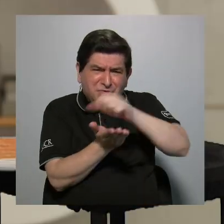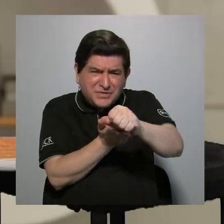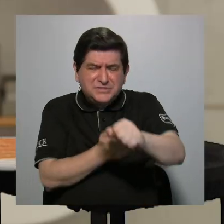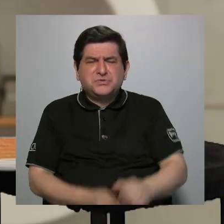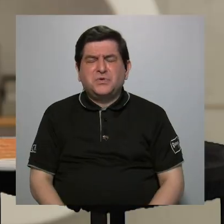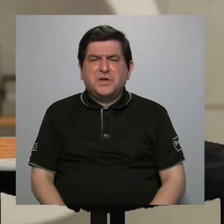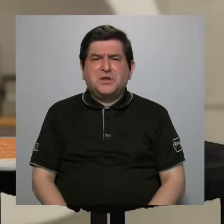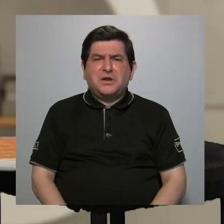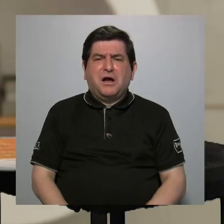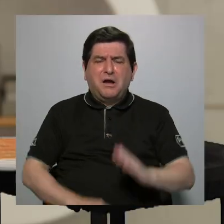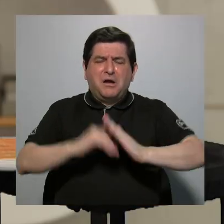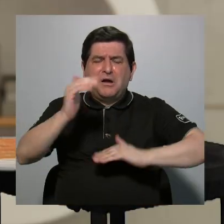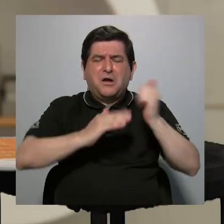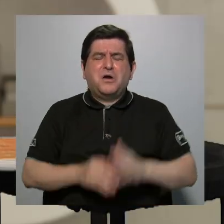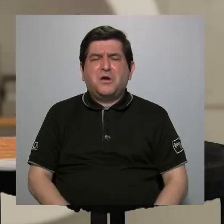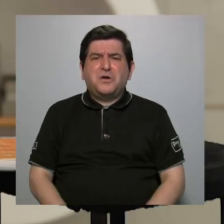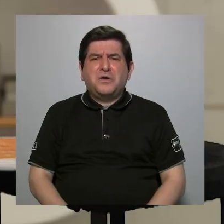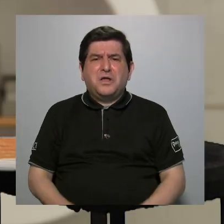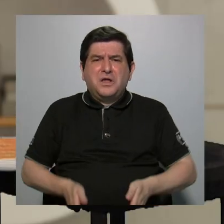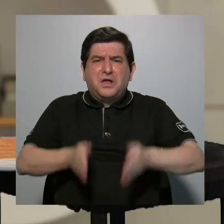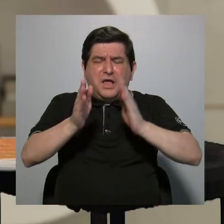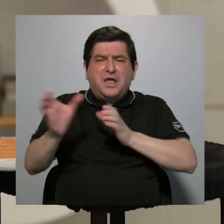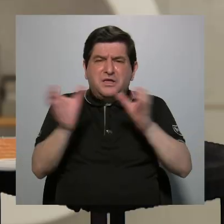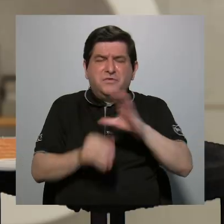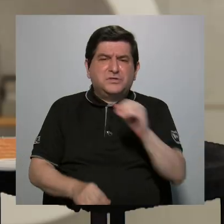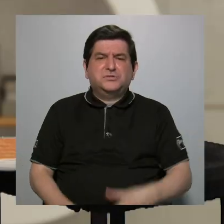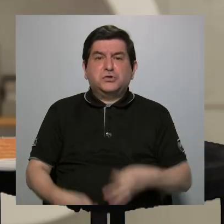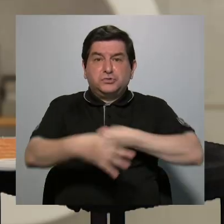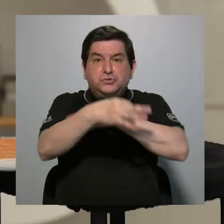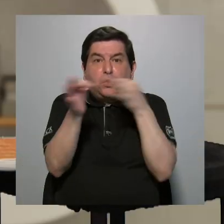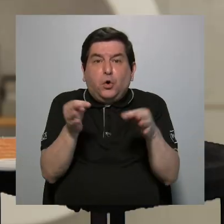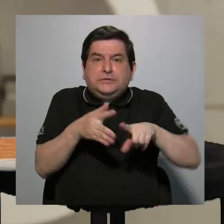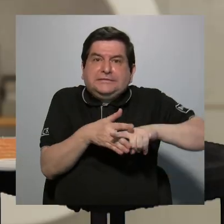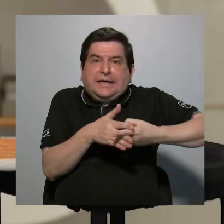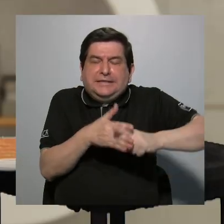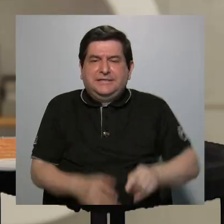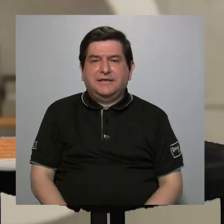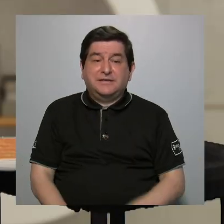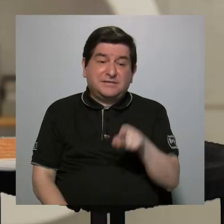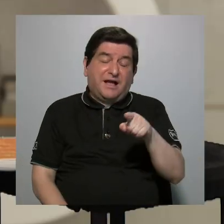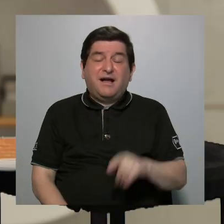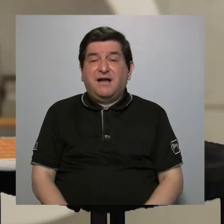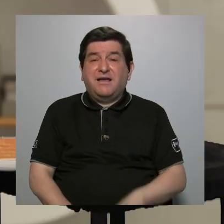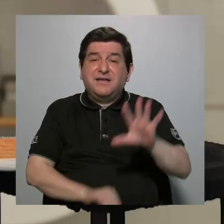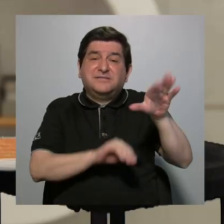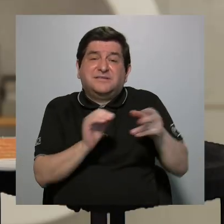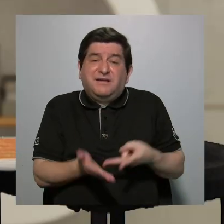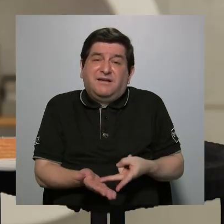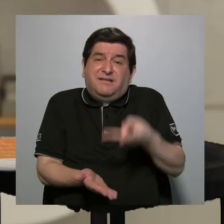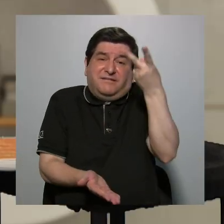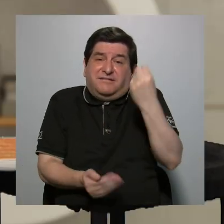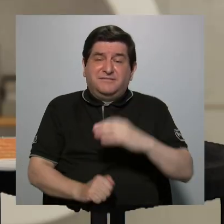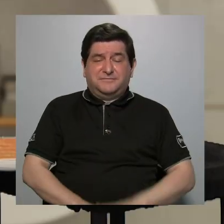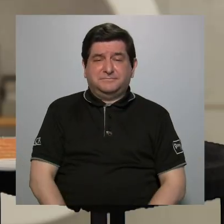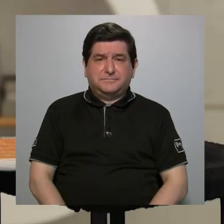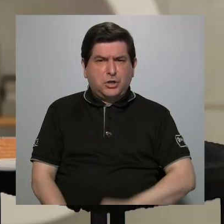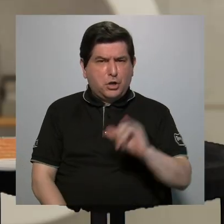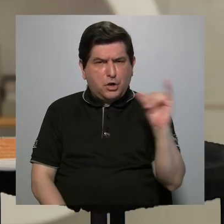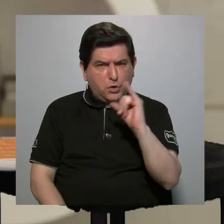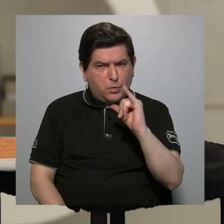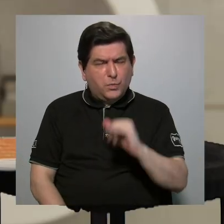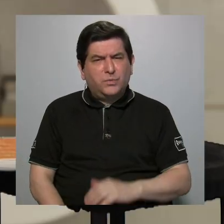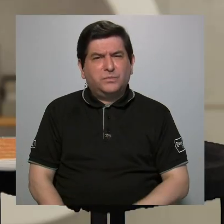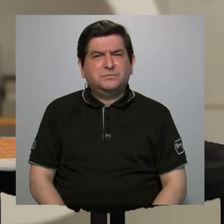edificios comerciales, o decir, talleres mecánicos, etc. Pero es que entonces es la plusvalía. Y también